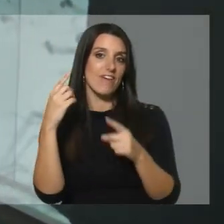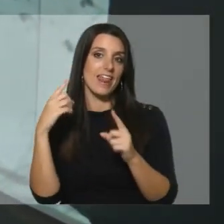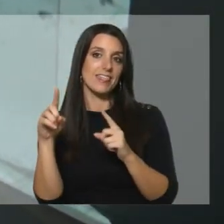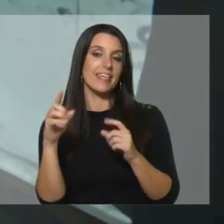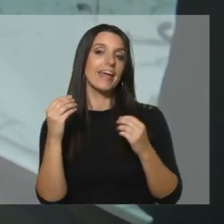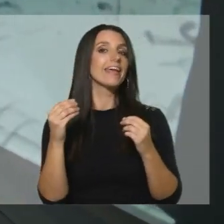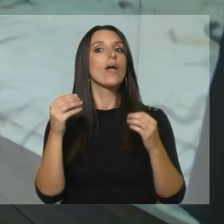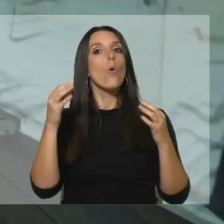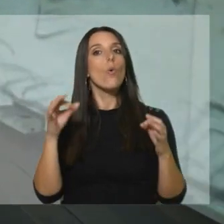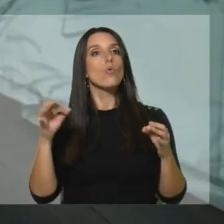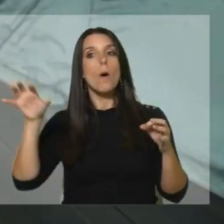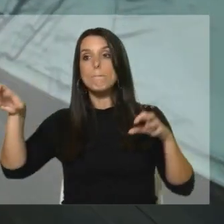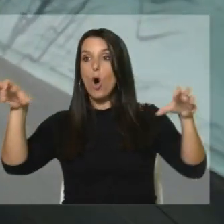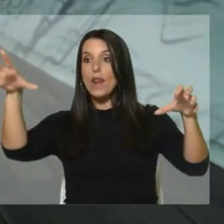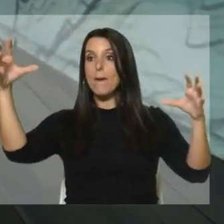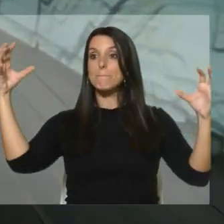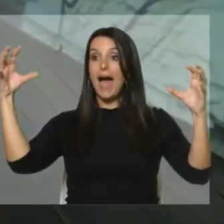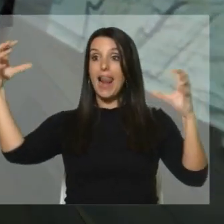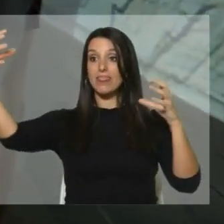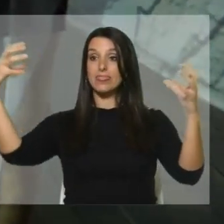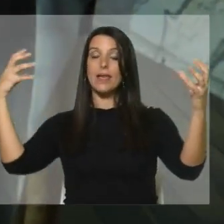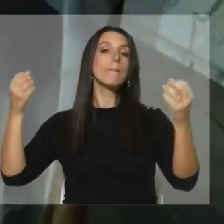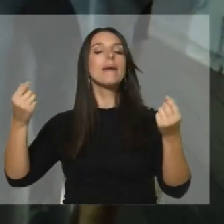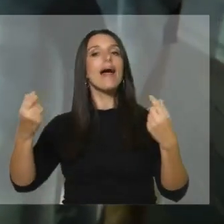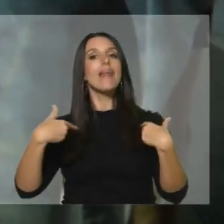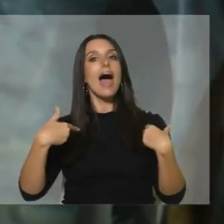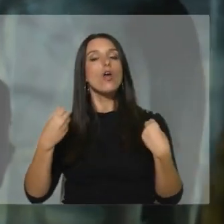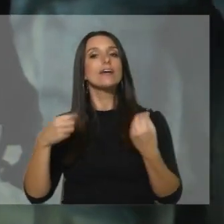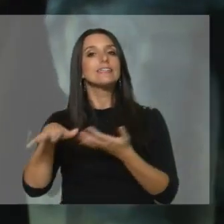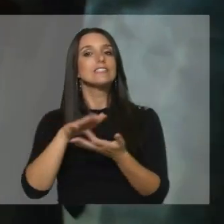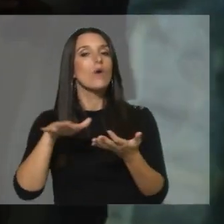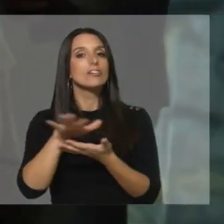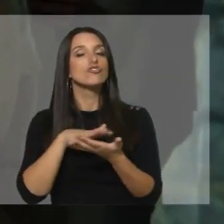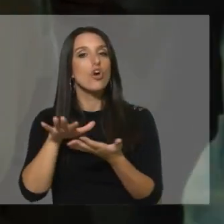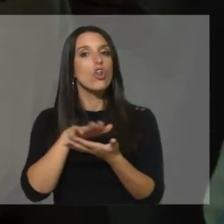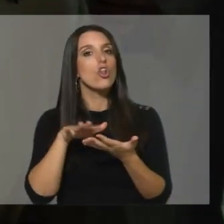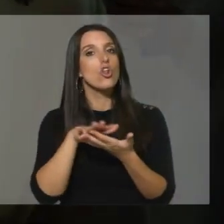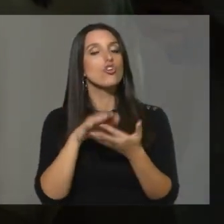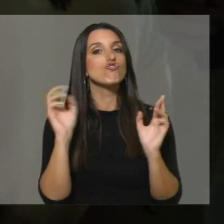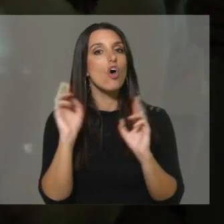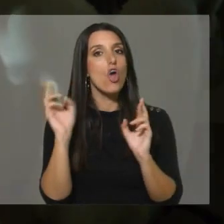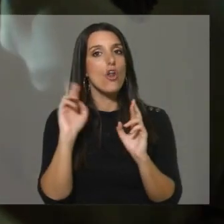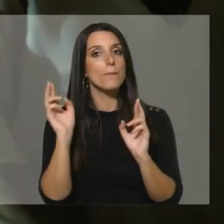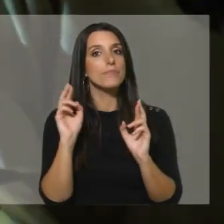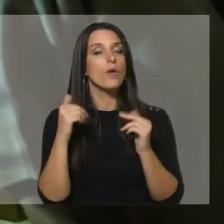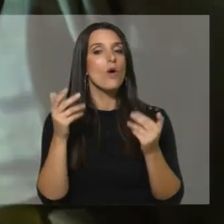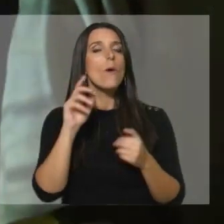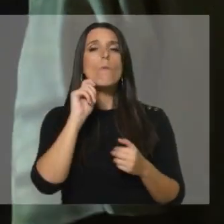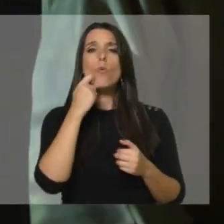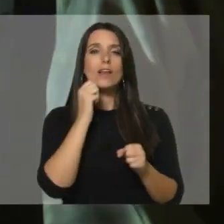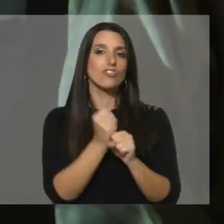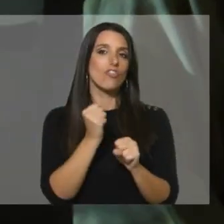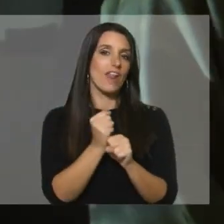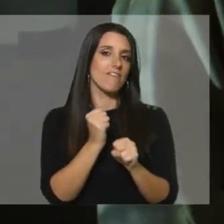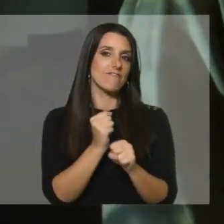las colocaron estratégicamente para que generen un ambiente sonoro. Un lindísimo trabajo